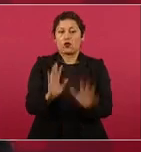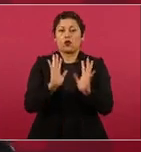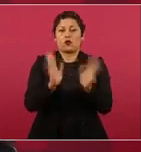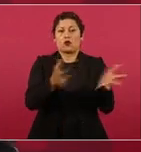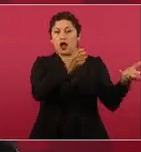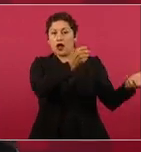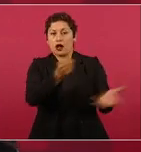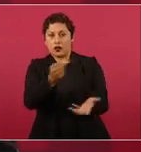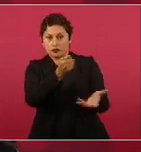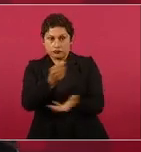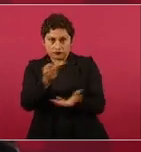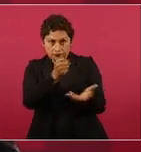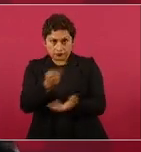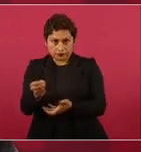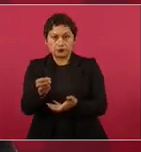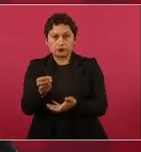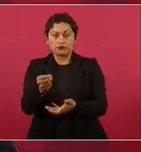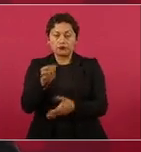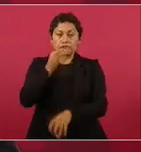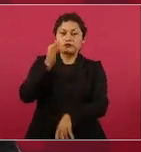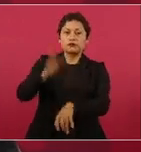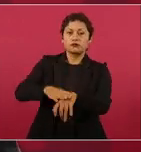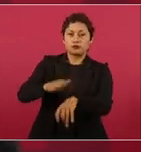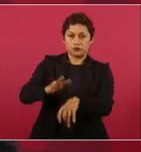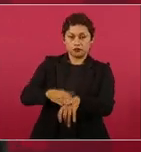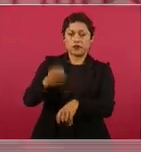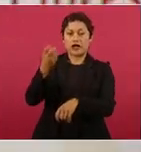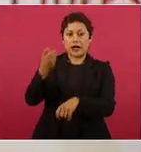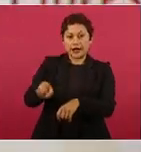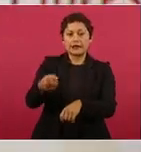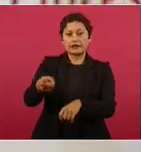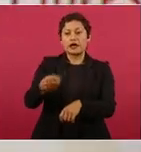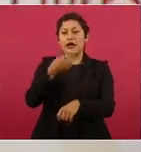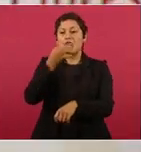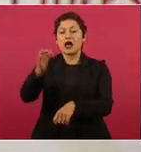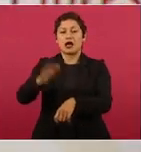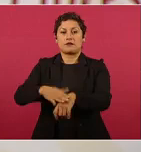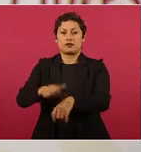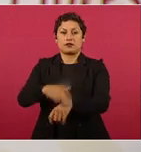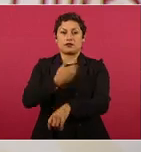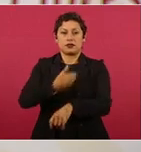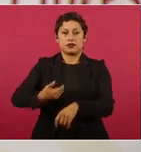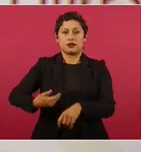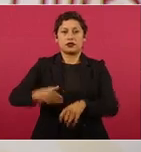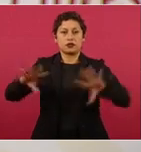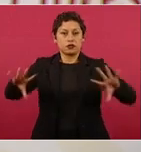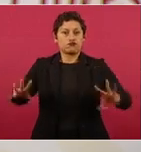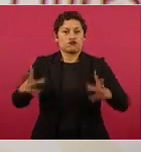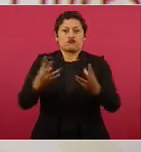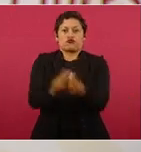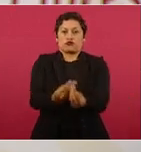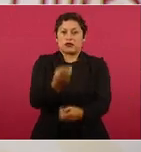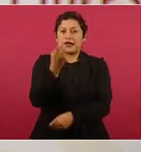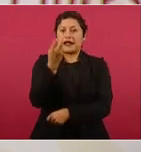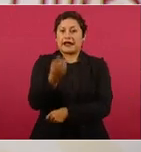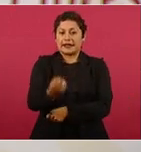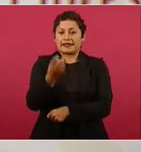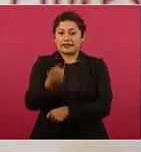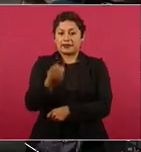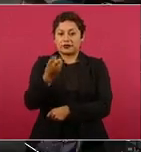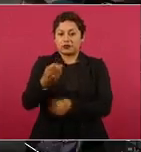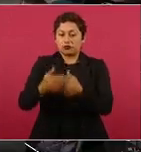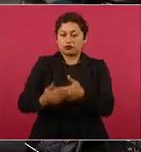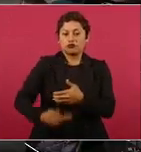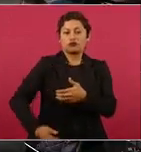se le han comunicado directamente al presidente en sus reuniones con las empresas y suman esa cantidad de aquí al final